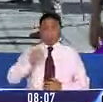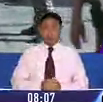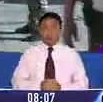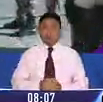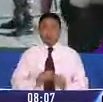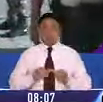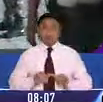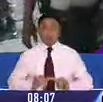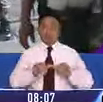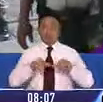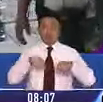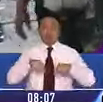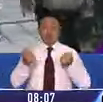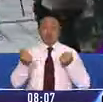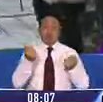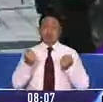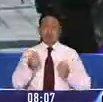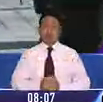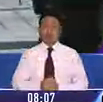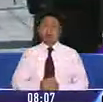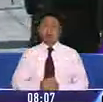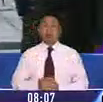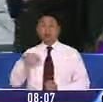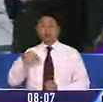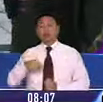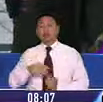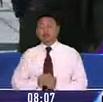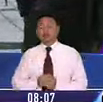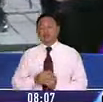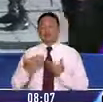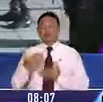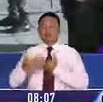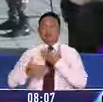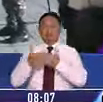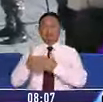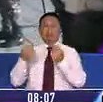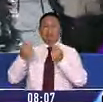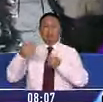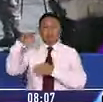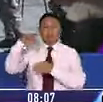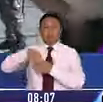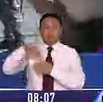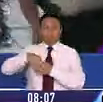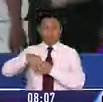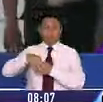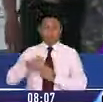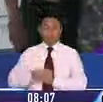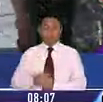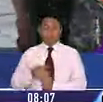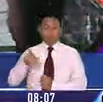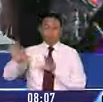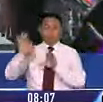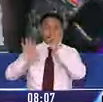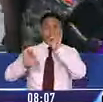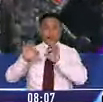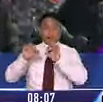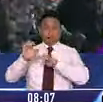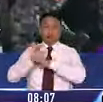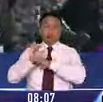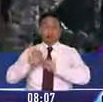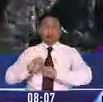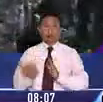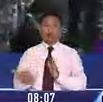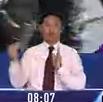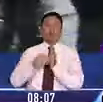seguirá gobernando mientras se den las elecciones anticipadas en las cuales el país pueda volver